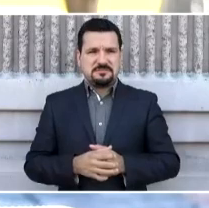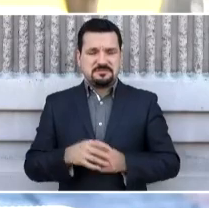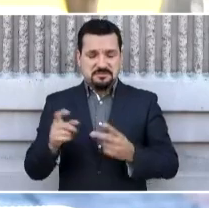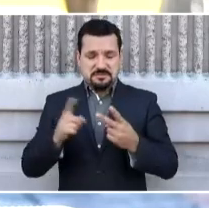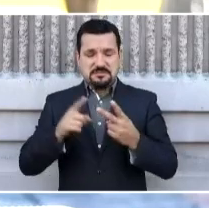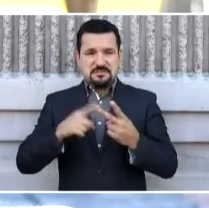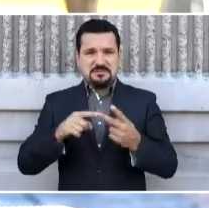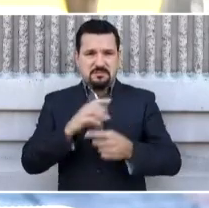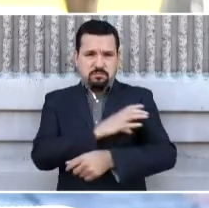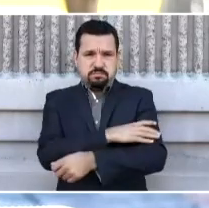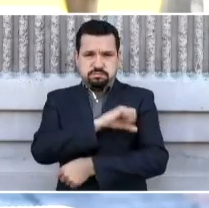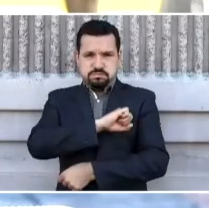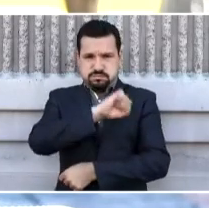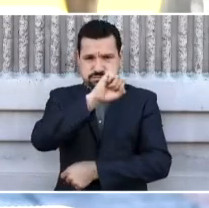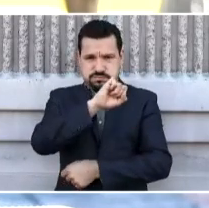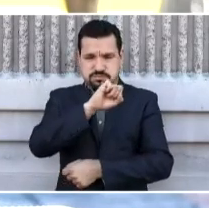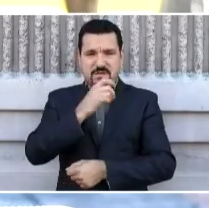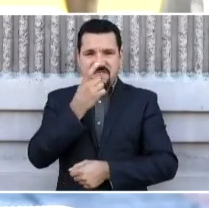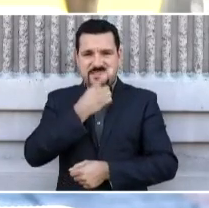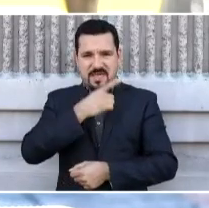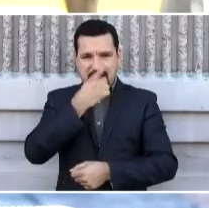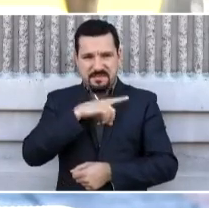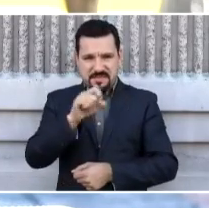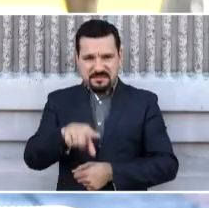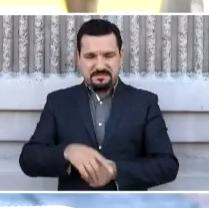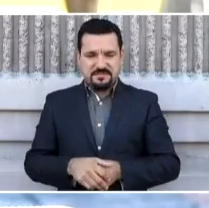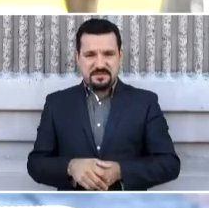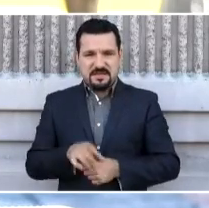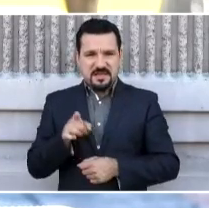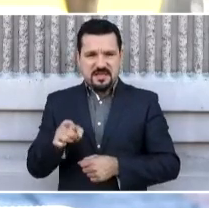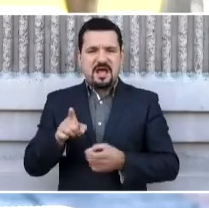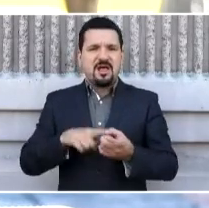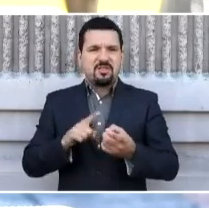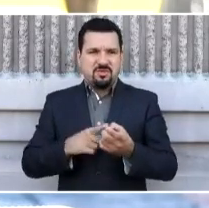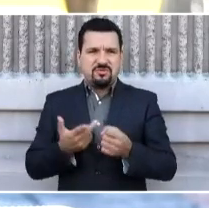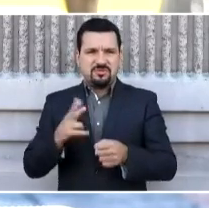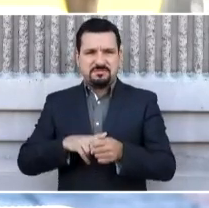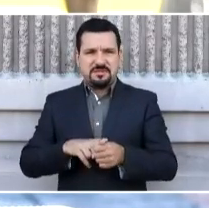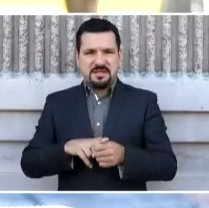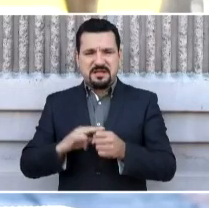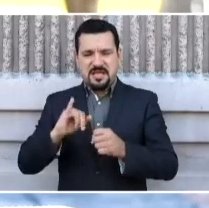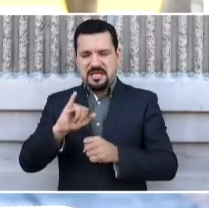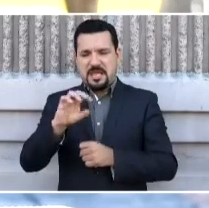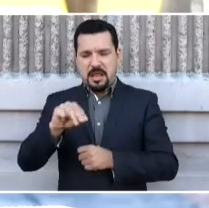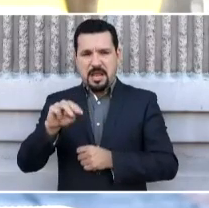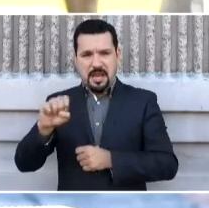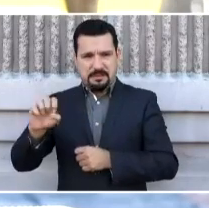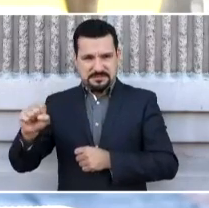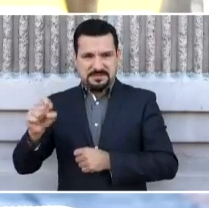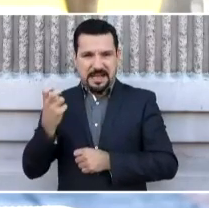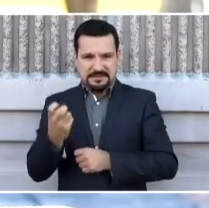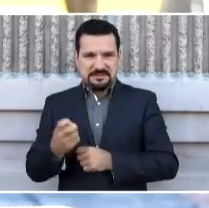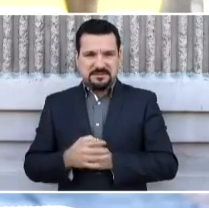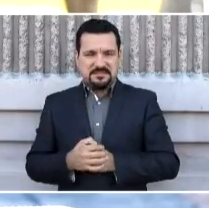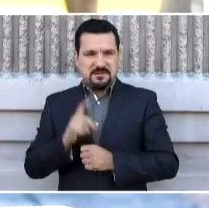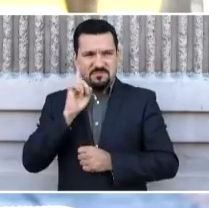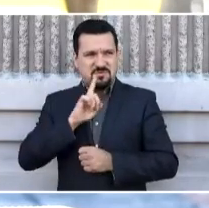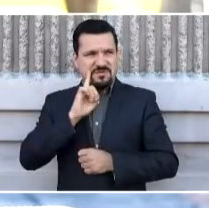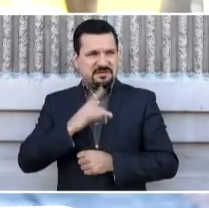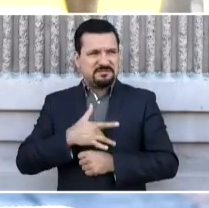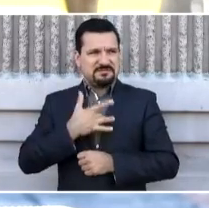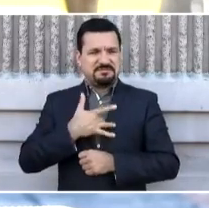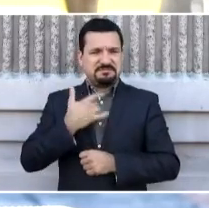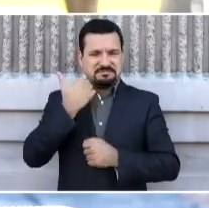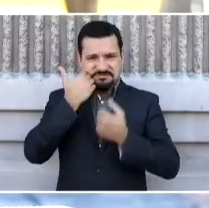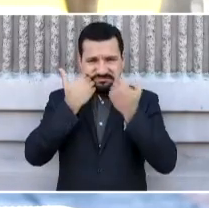padecía hipertensión y diabetes y era derechohabiente del Instituto Mexicano del Seguro Social. Ella inició síntomas